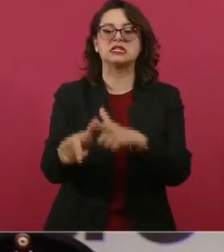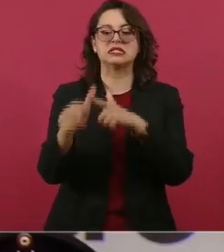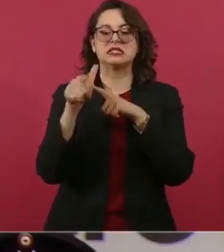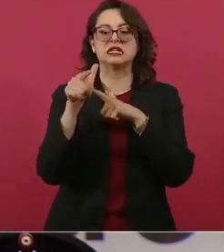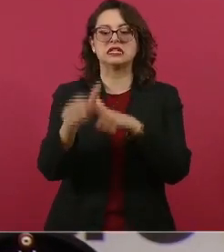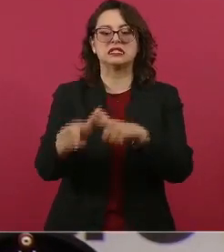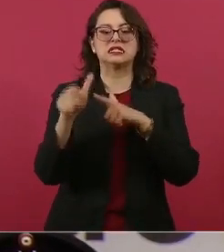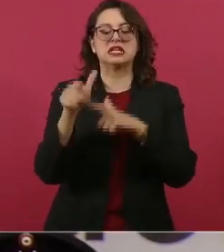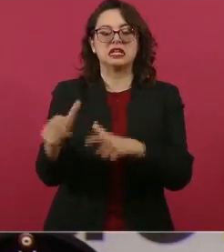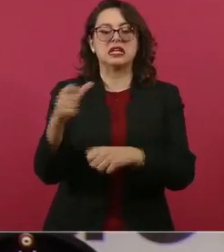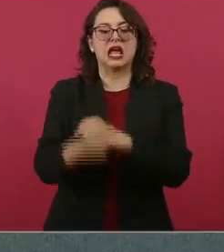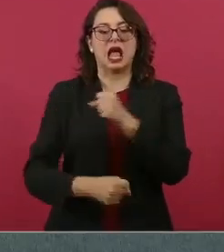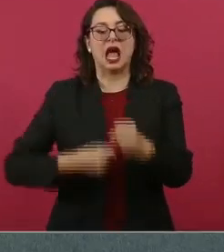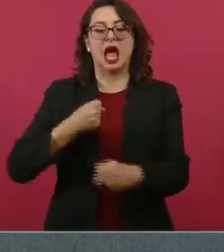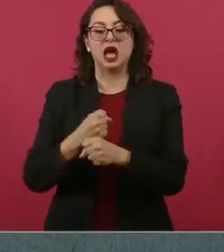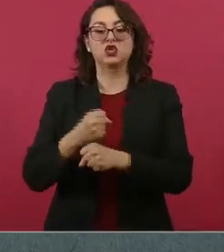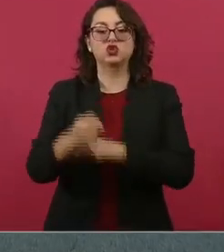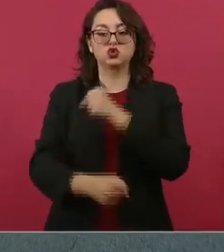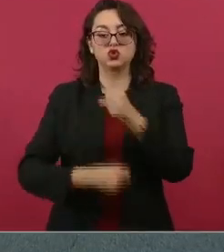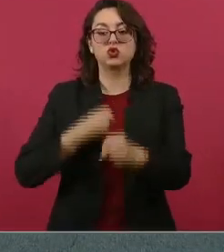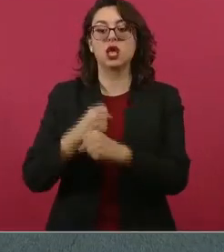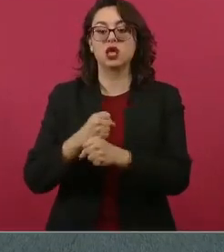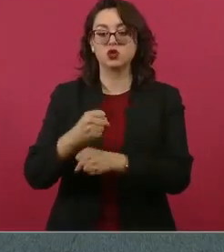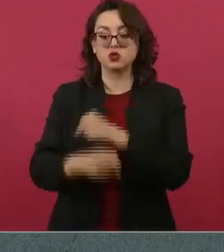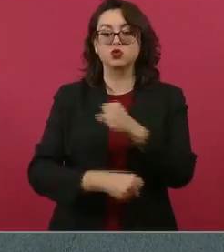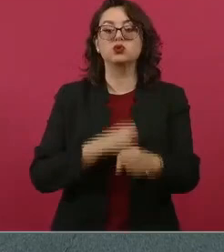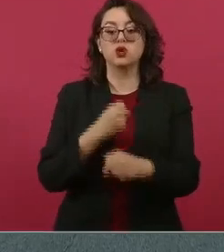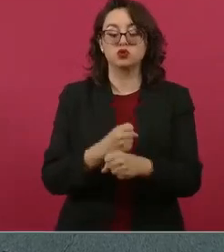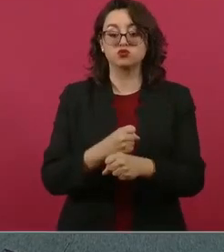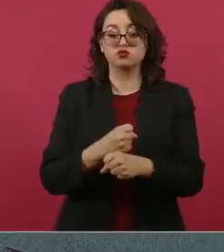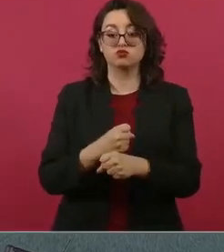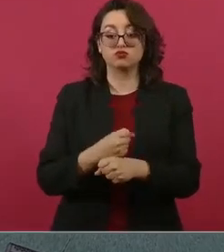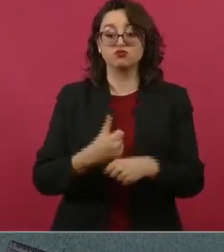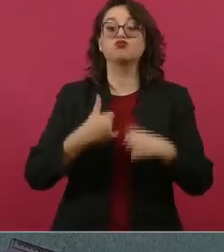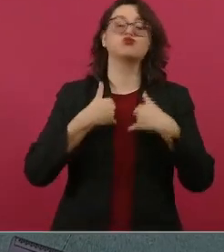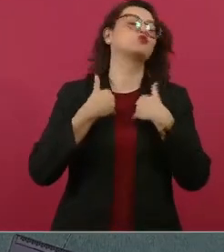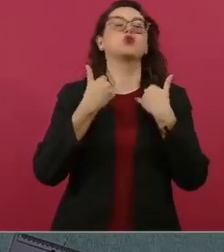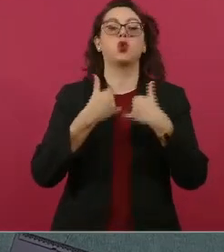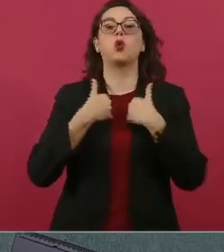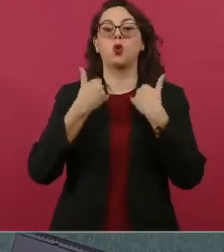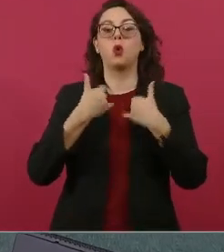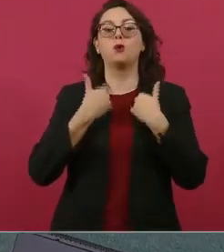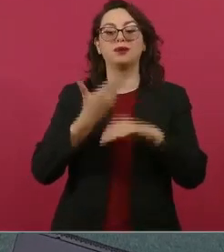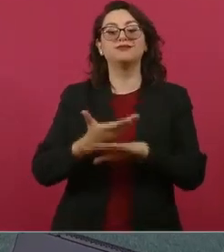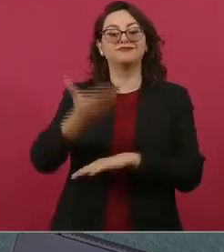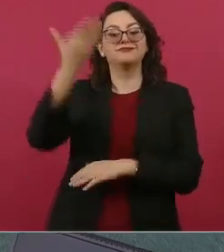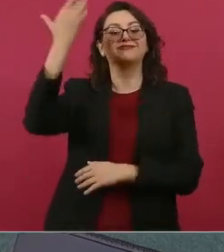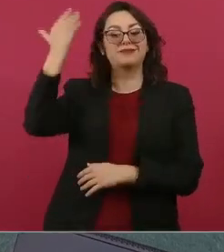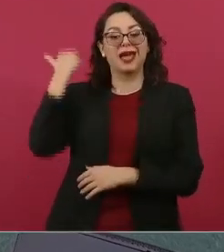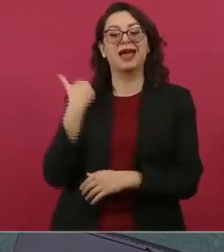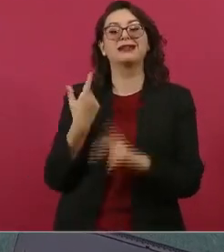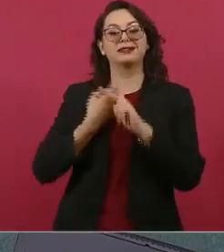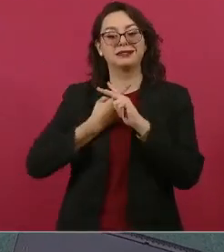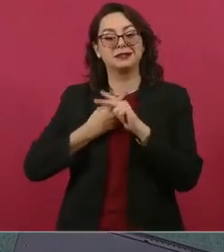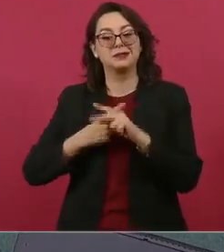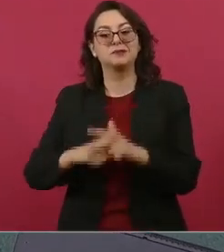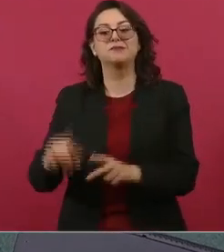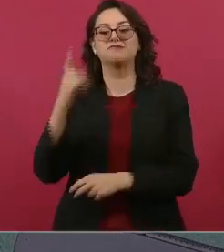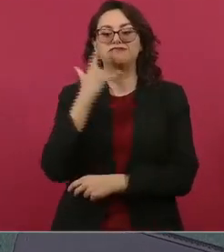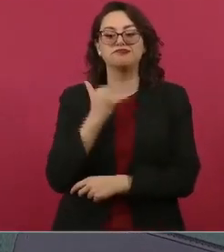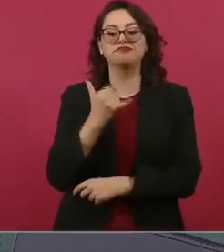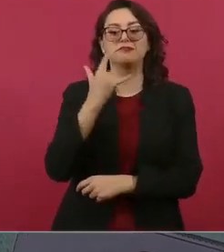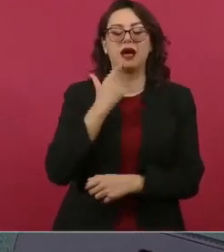también la juventud de quienes han acompañado este movimiento. Porque eran jóvenes los que caminaron cientos